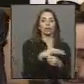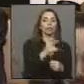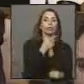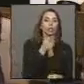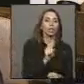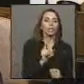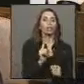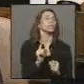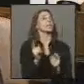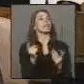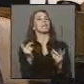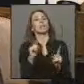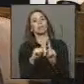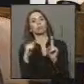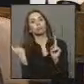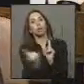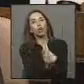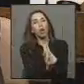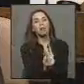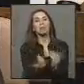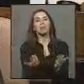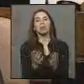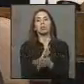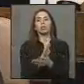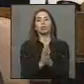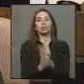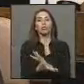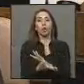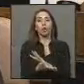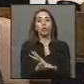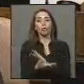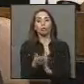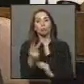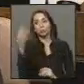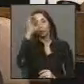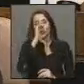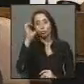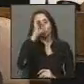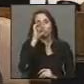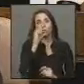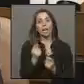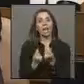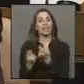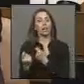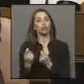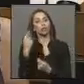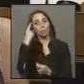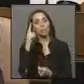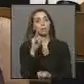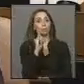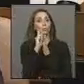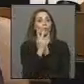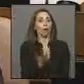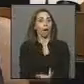efectos colaterales y todo aquello que no es buscado propiamente por el negocio, pero que